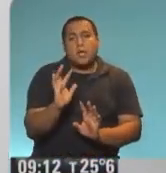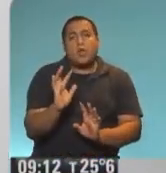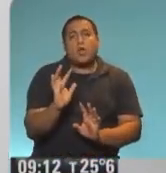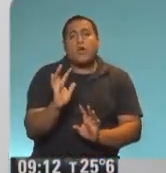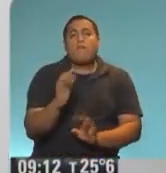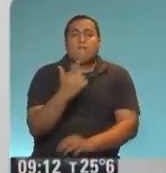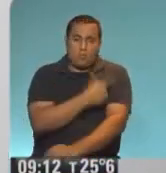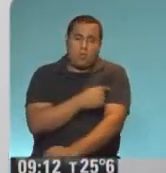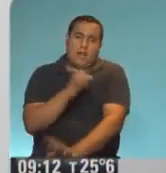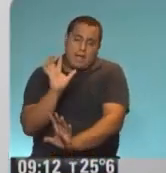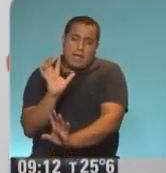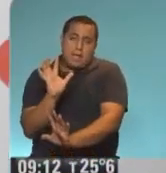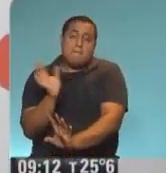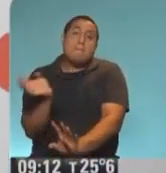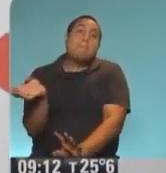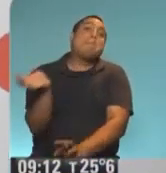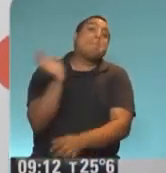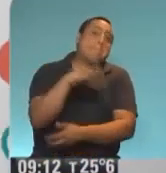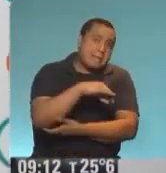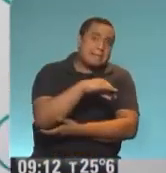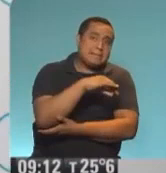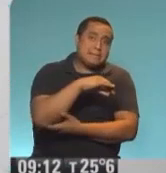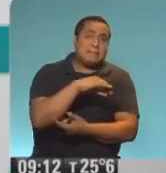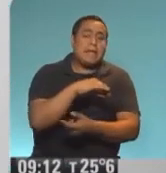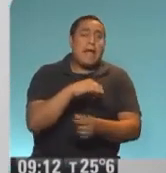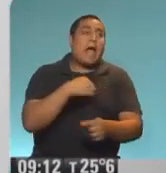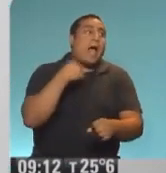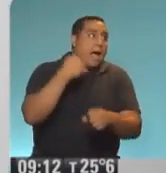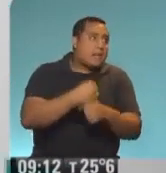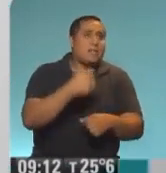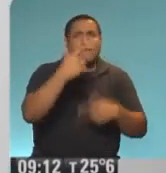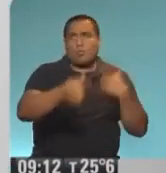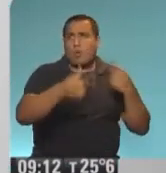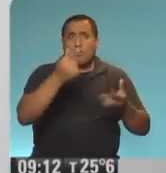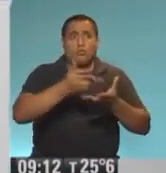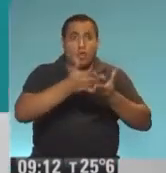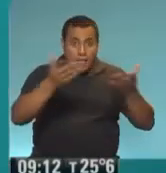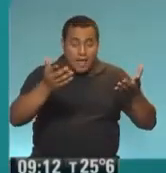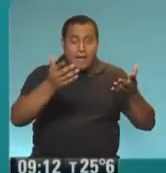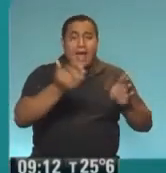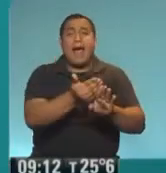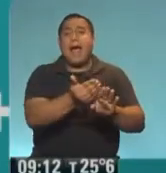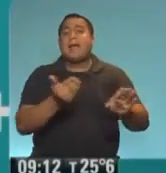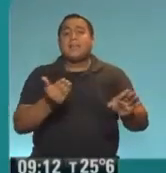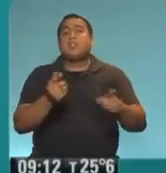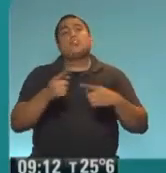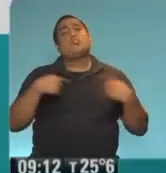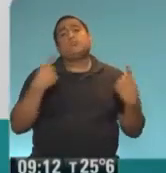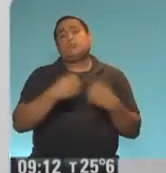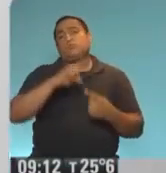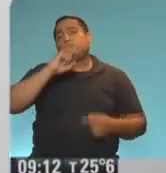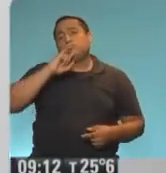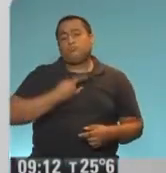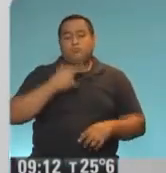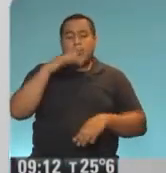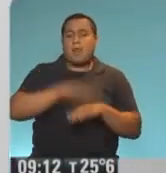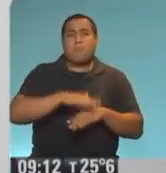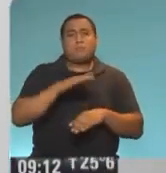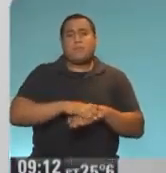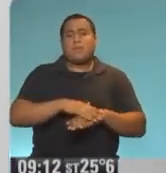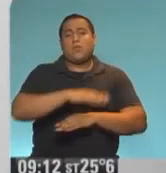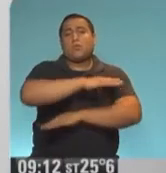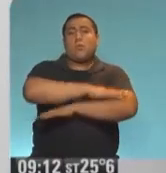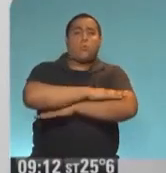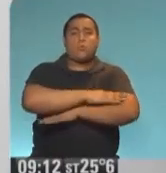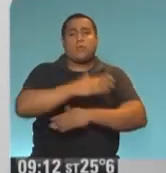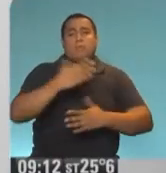parte. La otra parte, y sobre todo hasta que tengamos mucha gente vacunada, es nuestro comportamiento individual, nuestro comportamiento